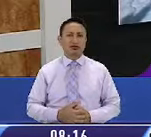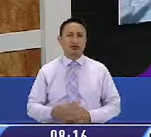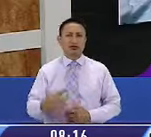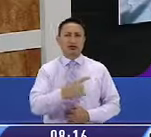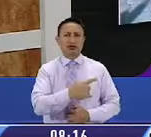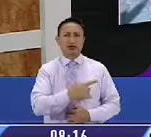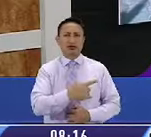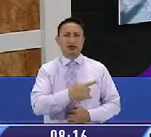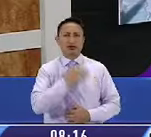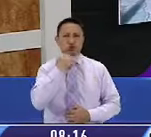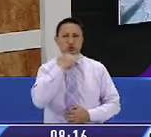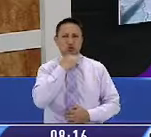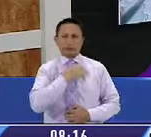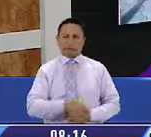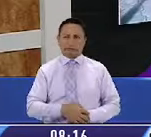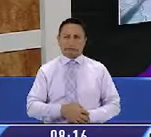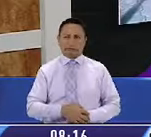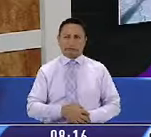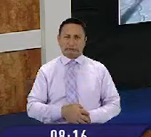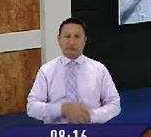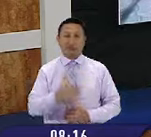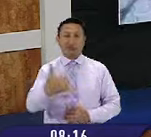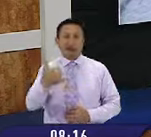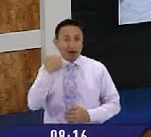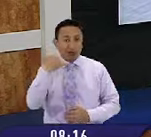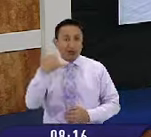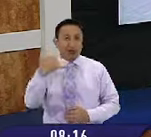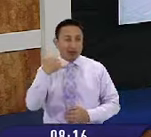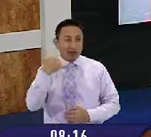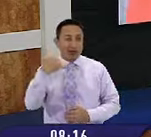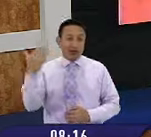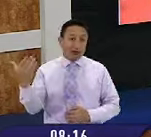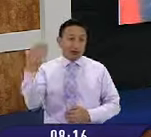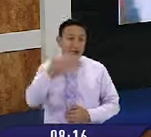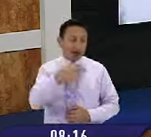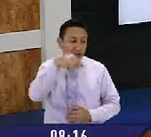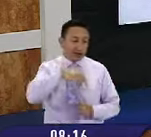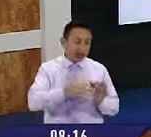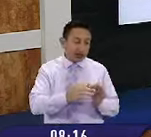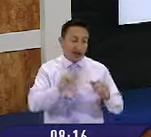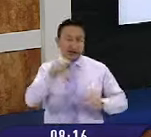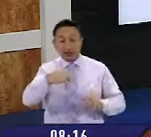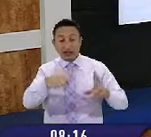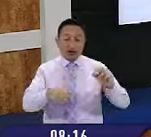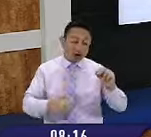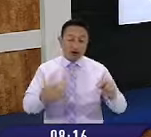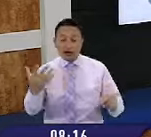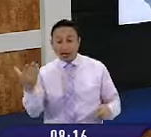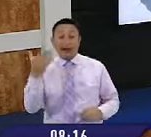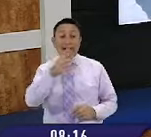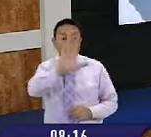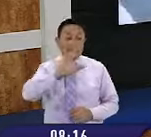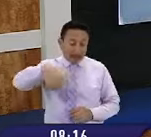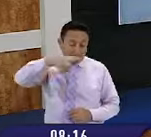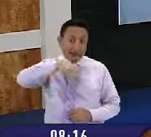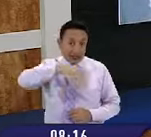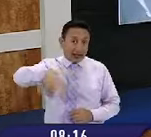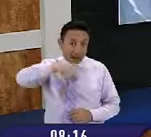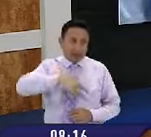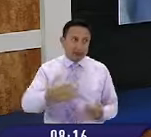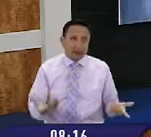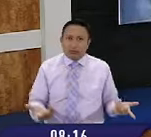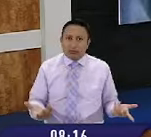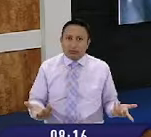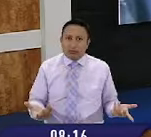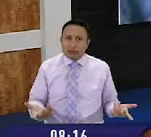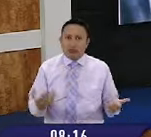qué cochinada eso, ¿ah? Varias llamadas, ya han ido, no les arreglan, sí les arreglan, ya llego, ya bien, ya voy, no